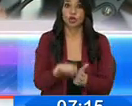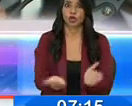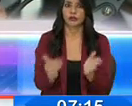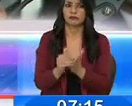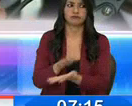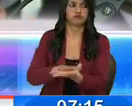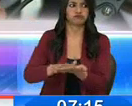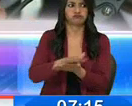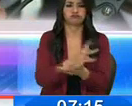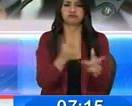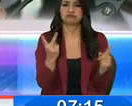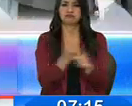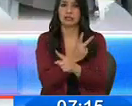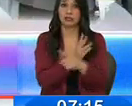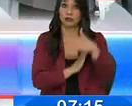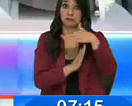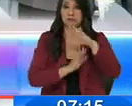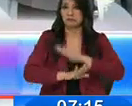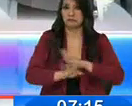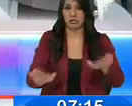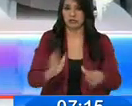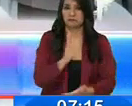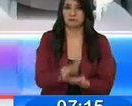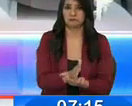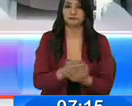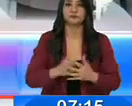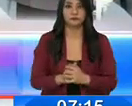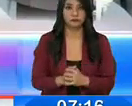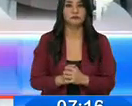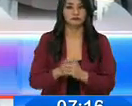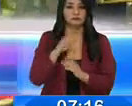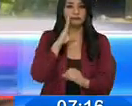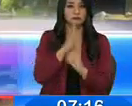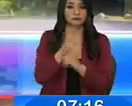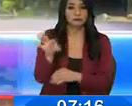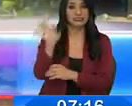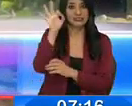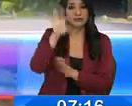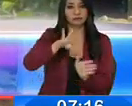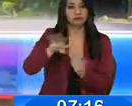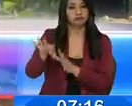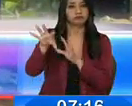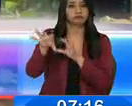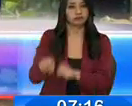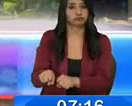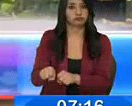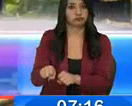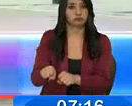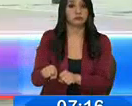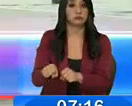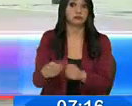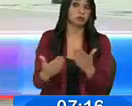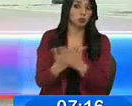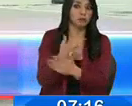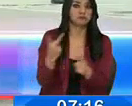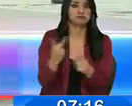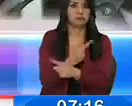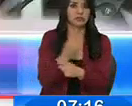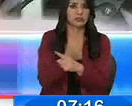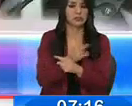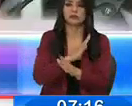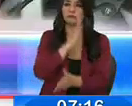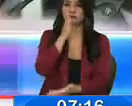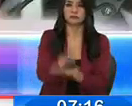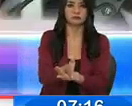que atenten contra la paz. Lara confirmó la misión de identificar, aislar y neutralizar a nuevas amenazas terroristas.